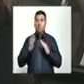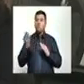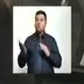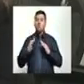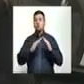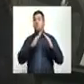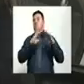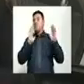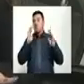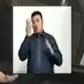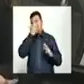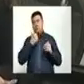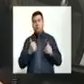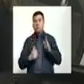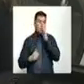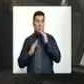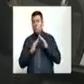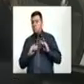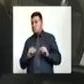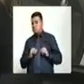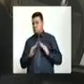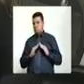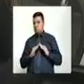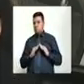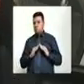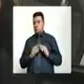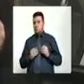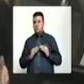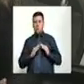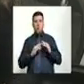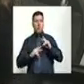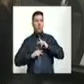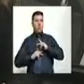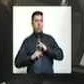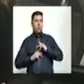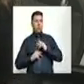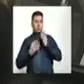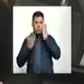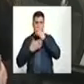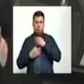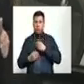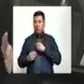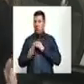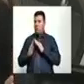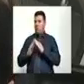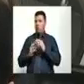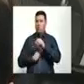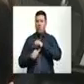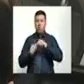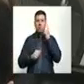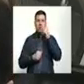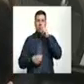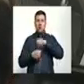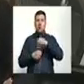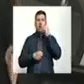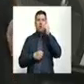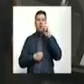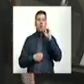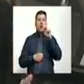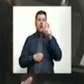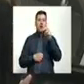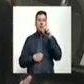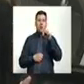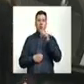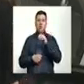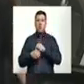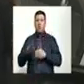bienes, maravilloso, pero si no los entregan, se quedan con los bienes y siguen con las curules regaladas y siguen con los puestos en la UNEP y